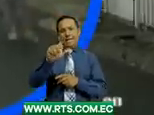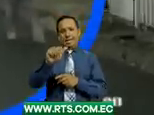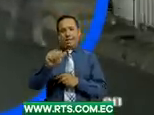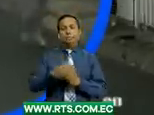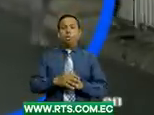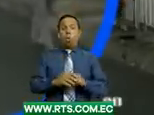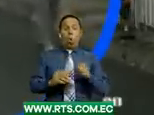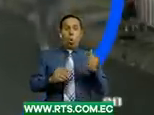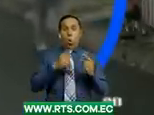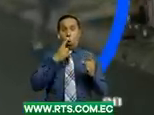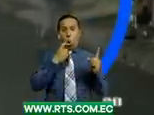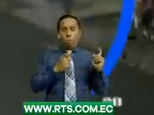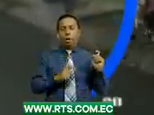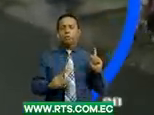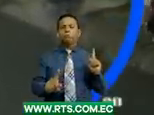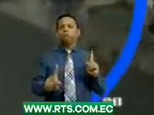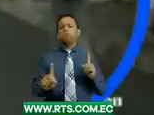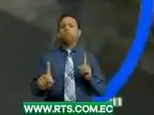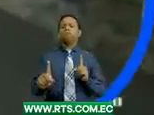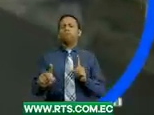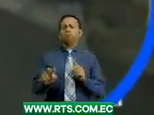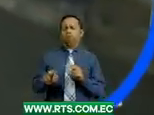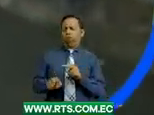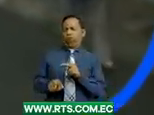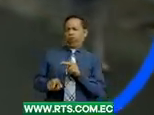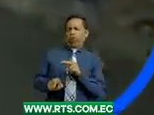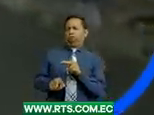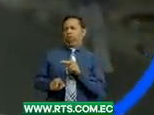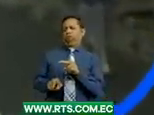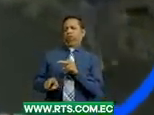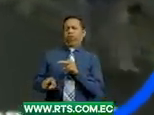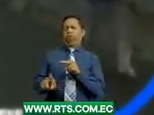sigue un sujeto que no le despegaba la mirada.